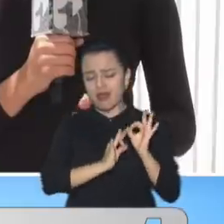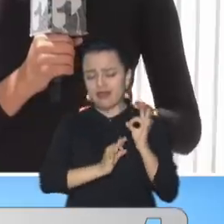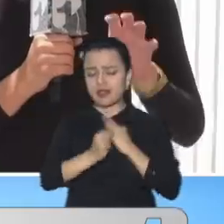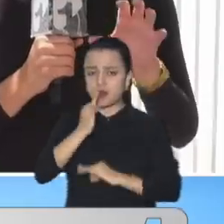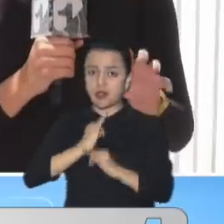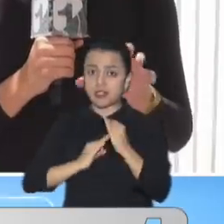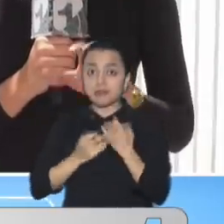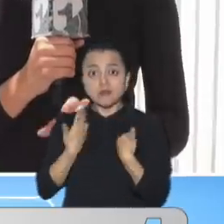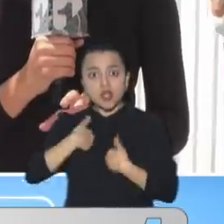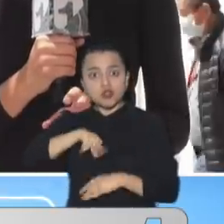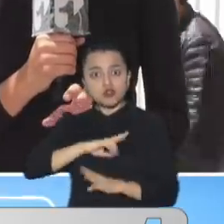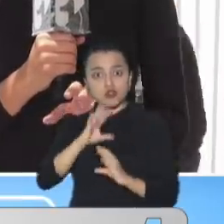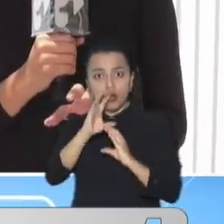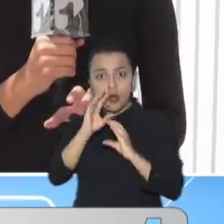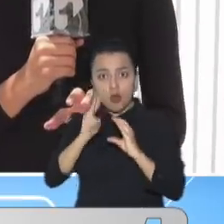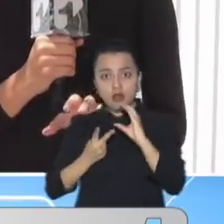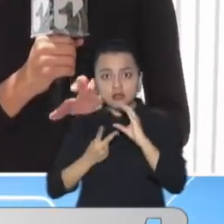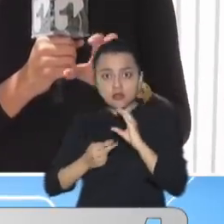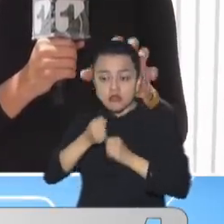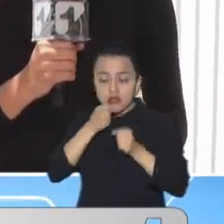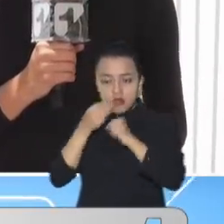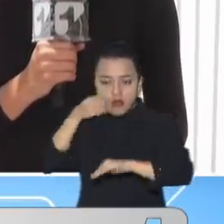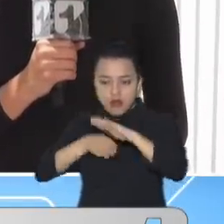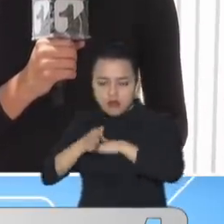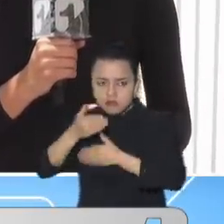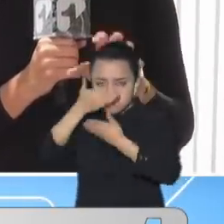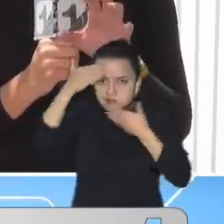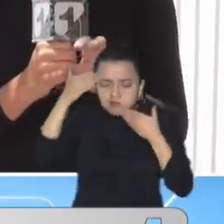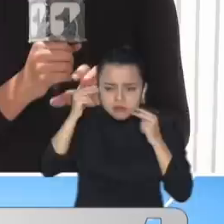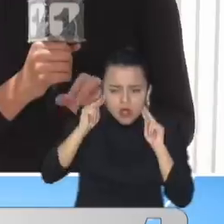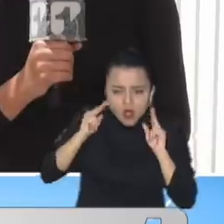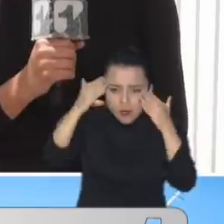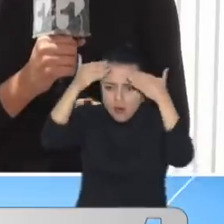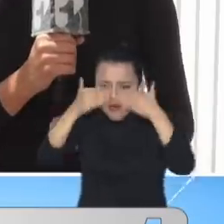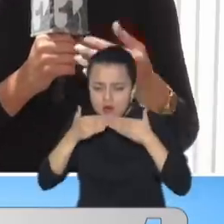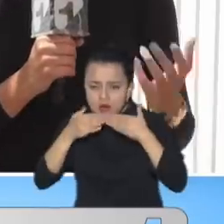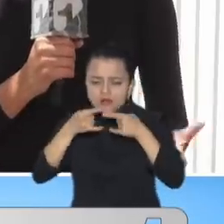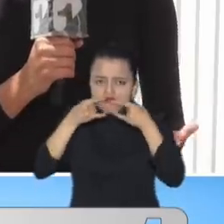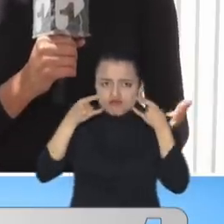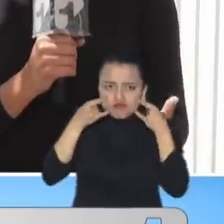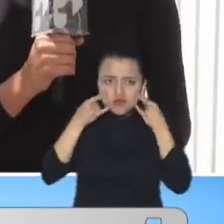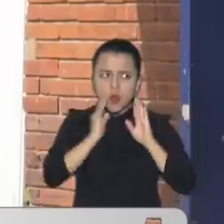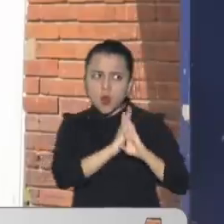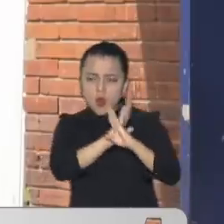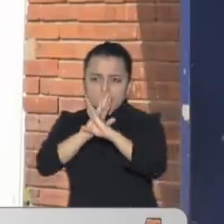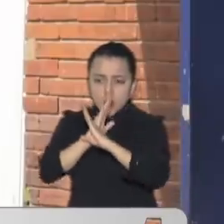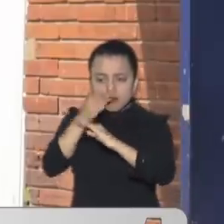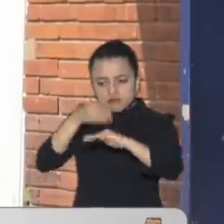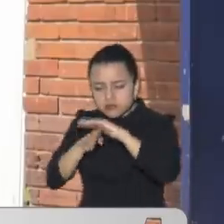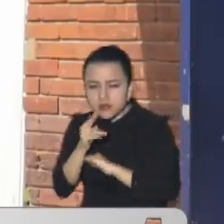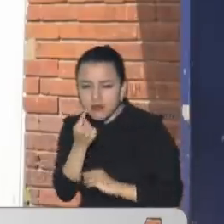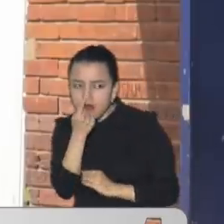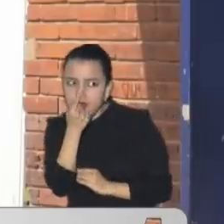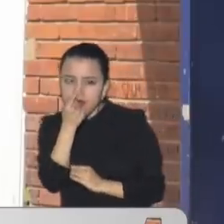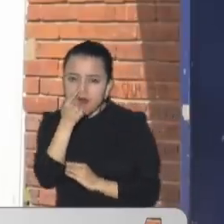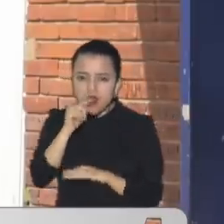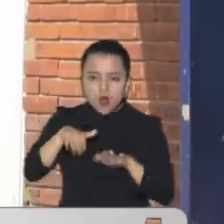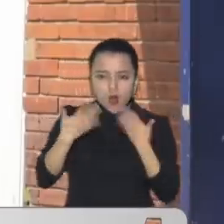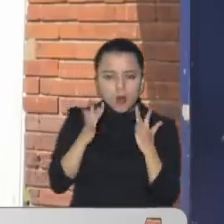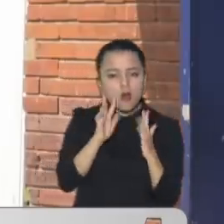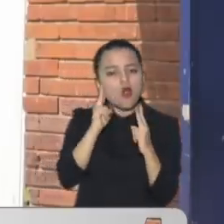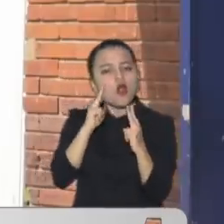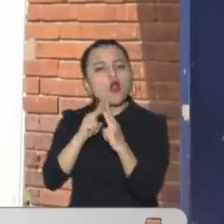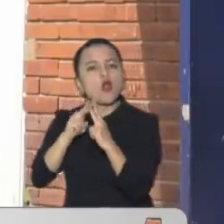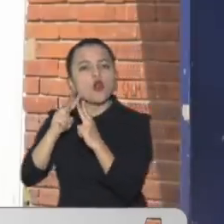cómo se maneja el día a día de todos los pertenecientes al sector salud que se encargan de buscar una